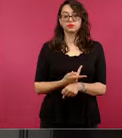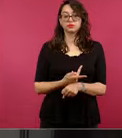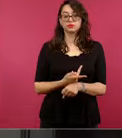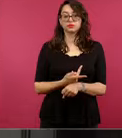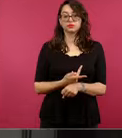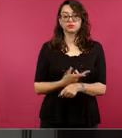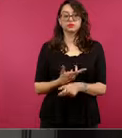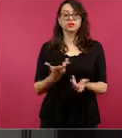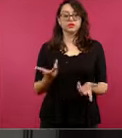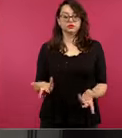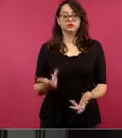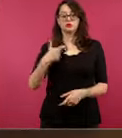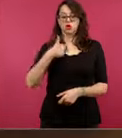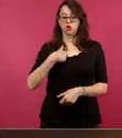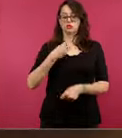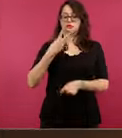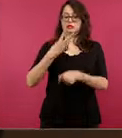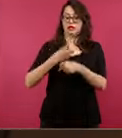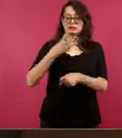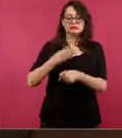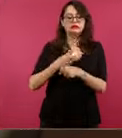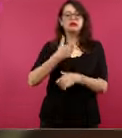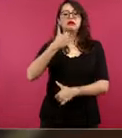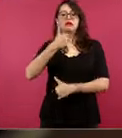cuando viene la elección